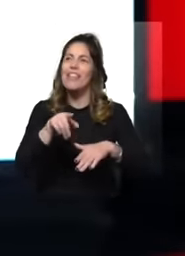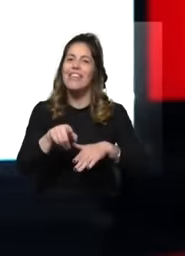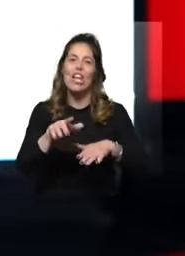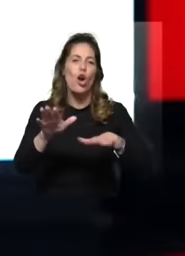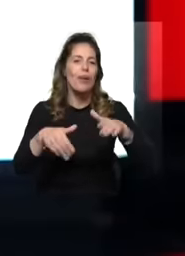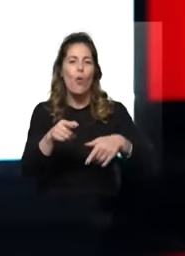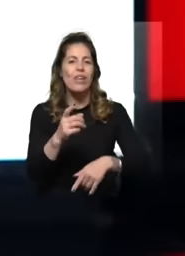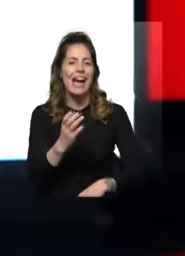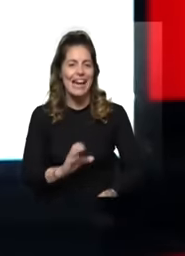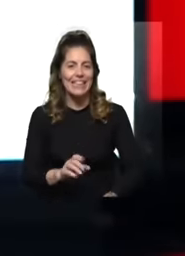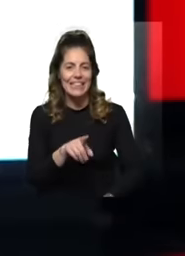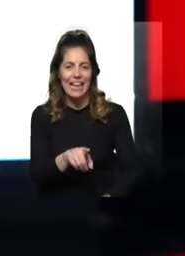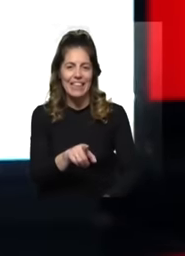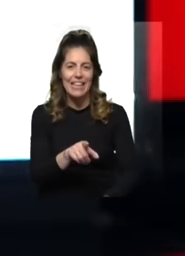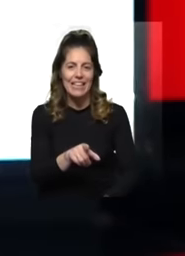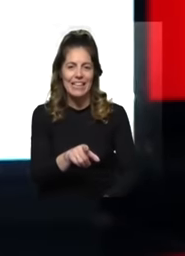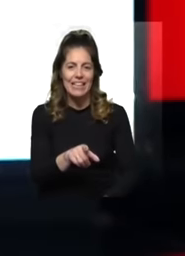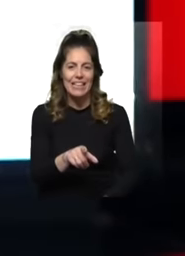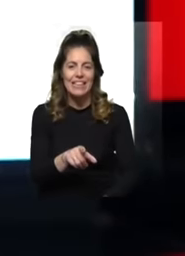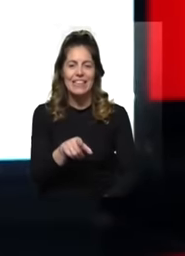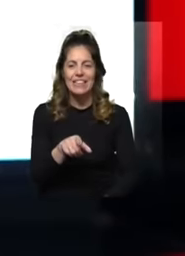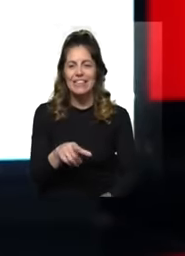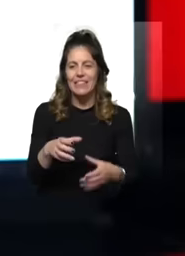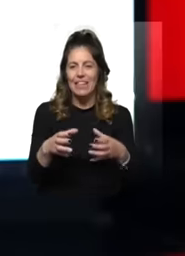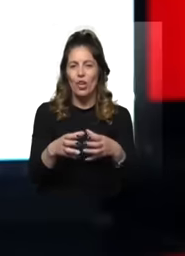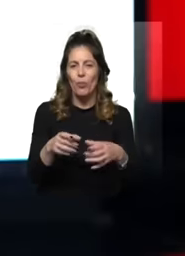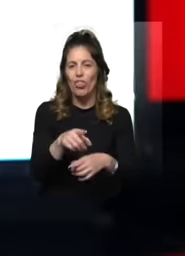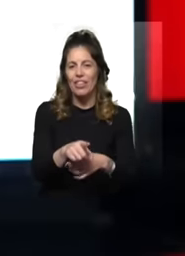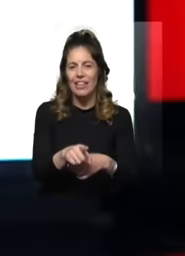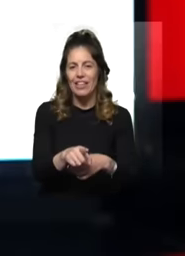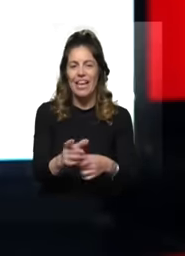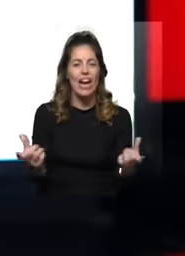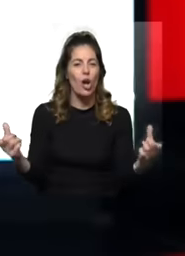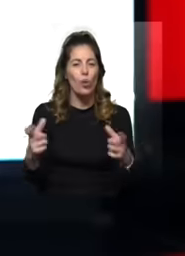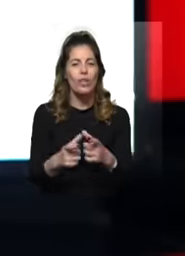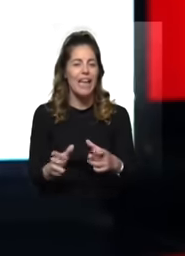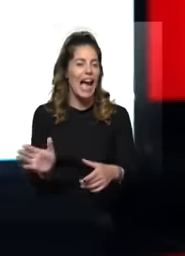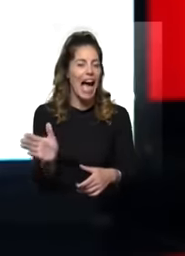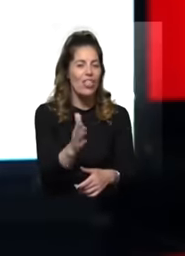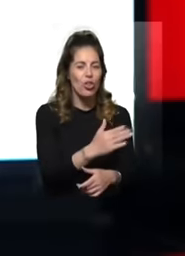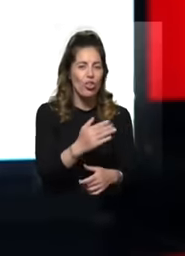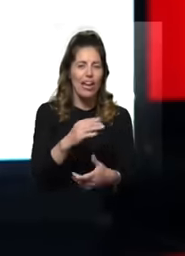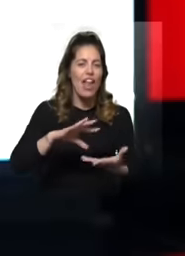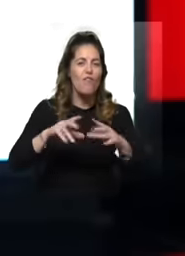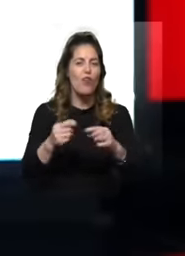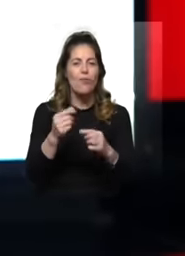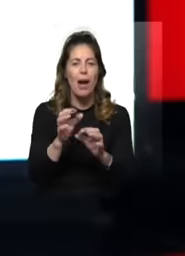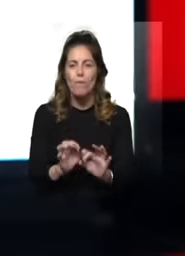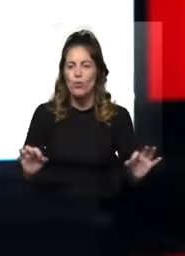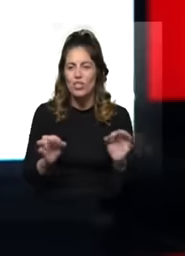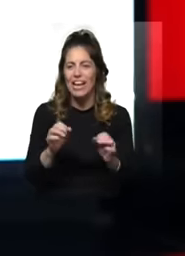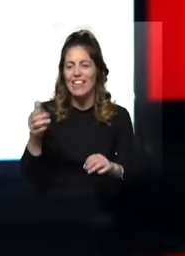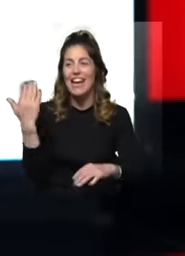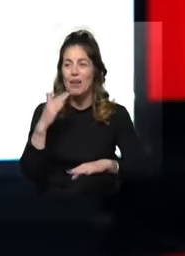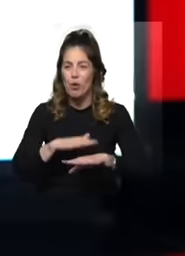de las características que me parece importante de Discodromo es que reunía a todos los géneros musicales que había en ese momento. O sea,